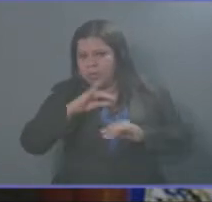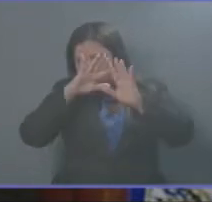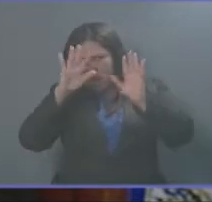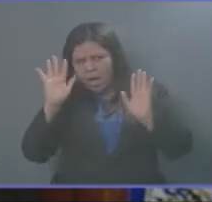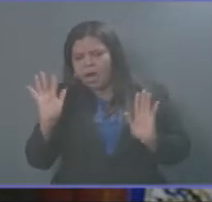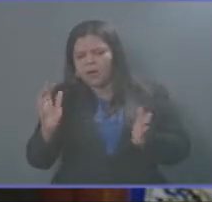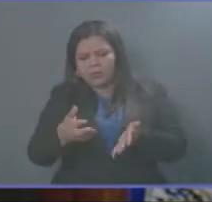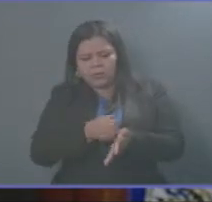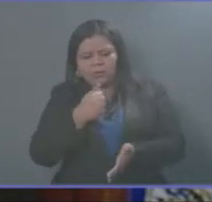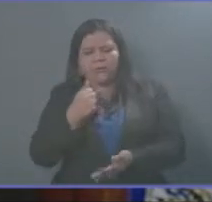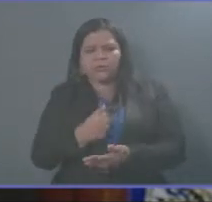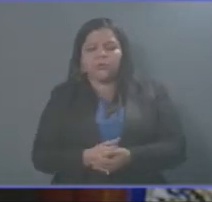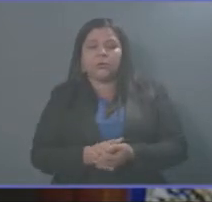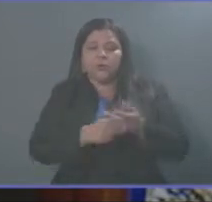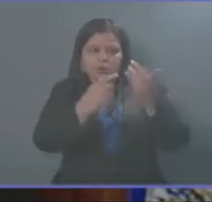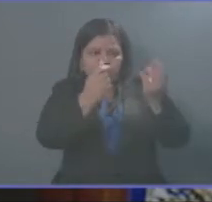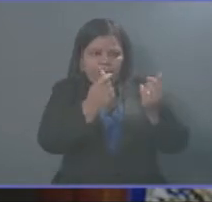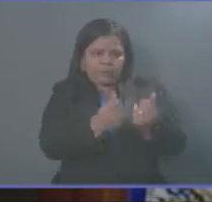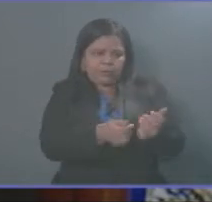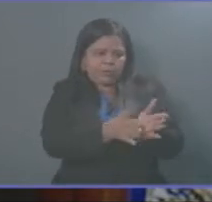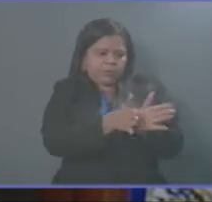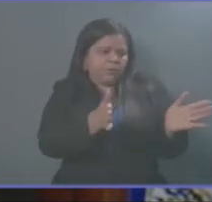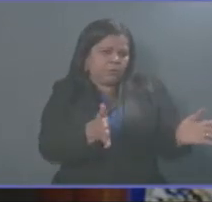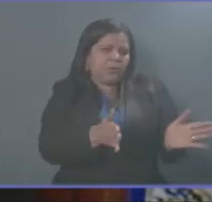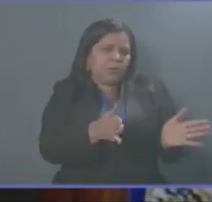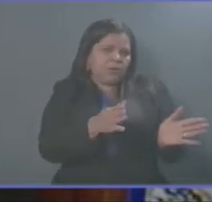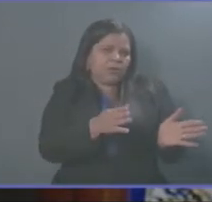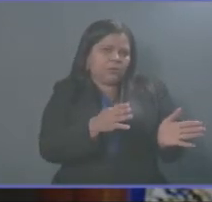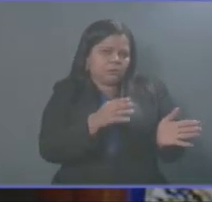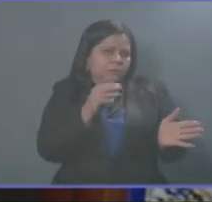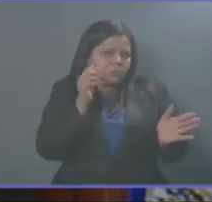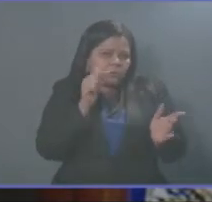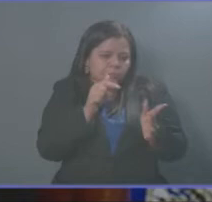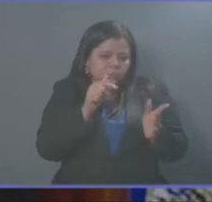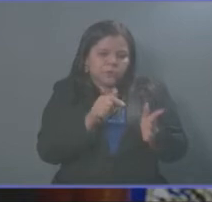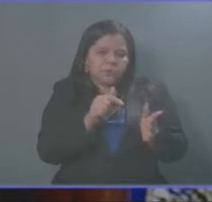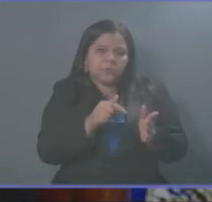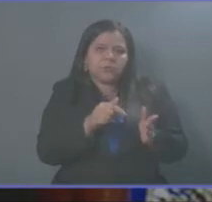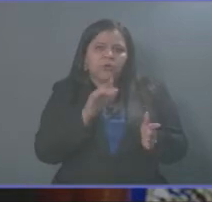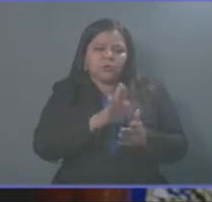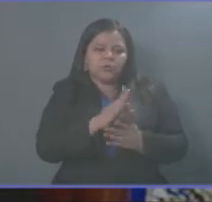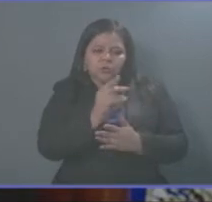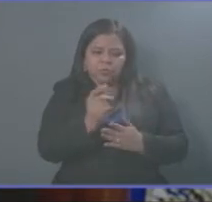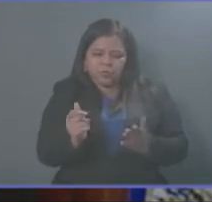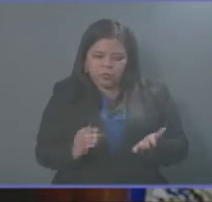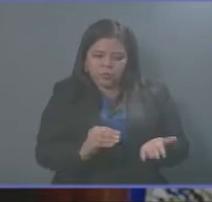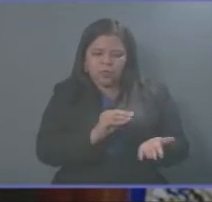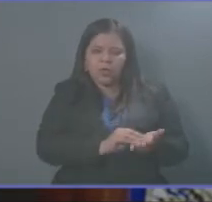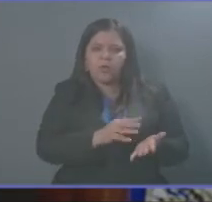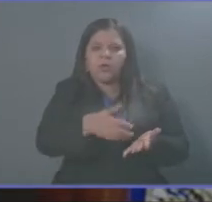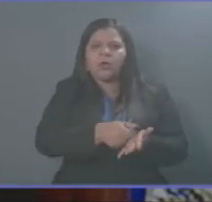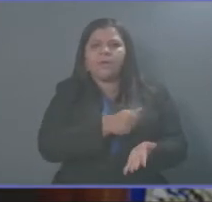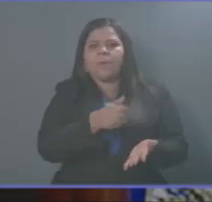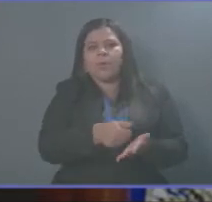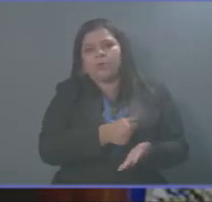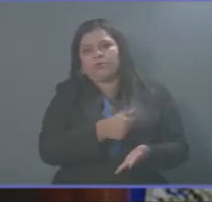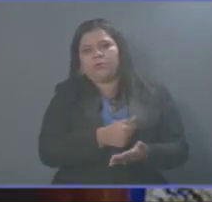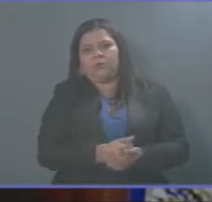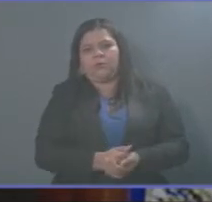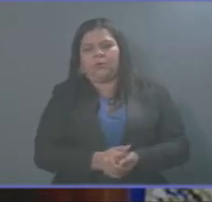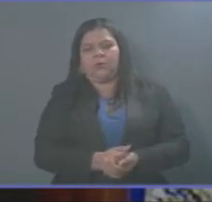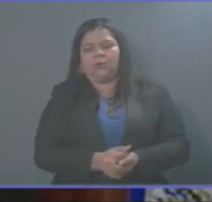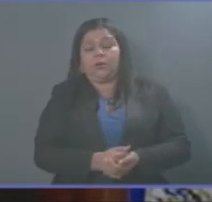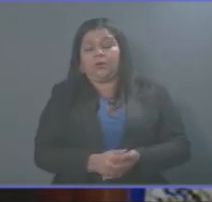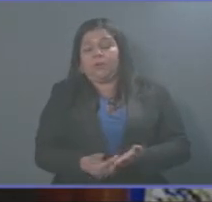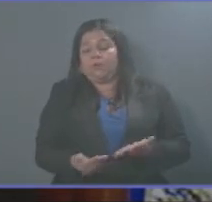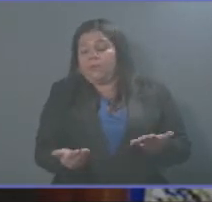impuestos. Si el presupuesto general de la nación, principalmente sus ingresos, se componen de impuestos.